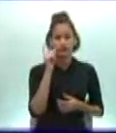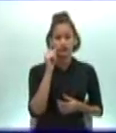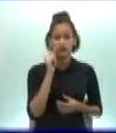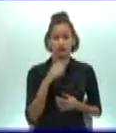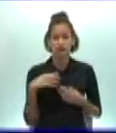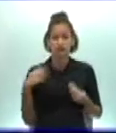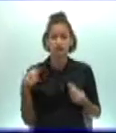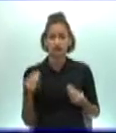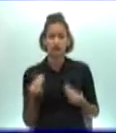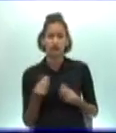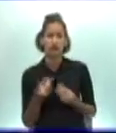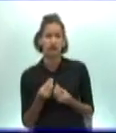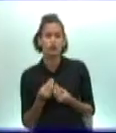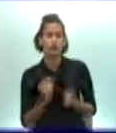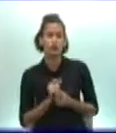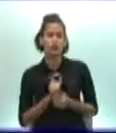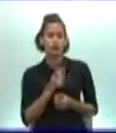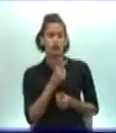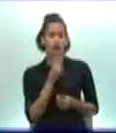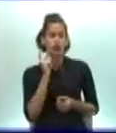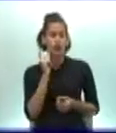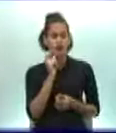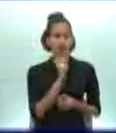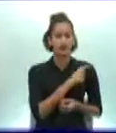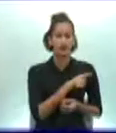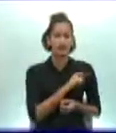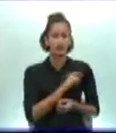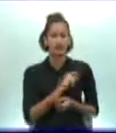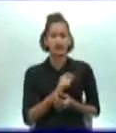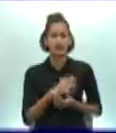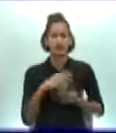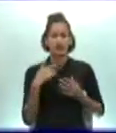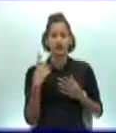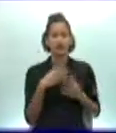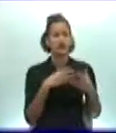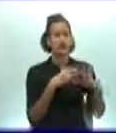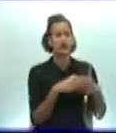junto, junto al español. Anda y anda el barco.